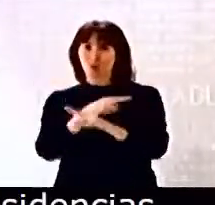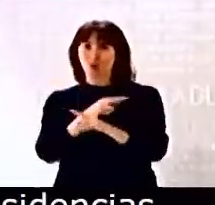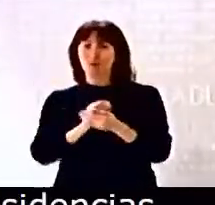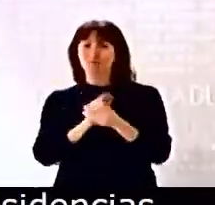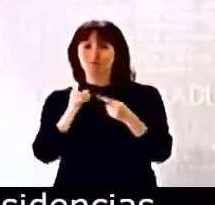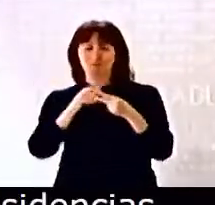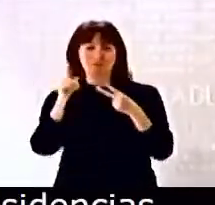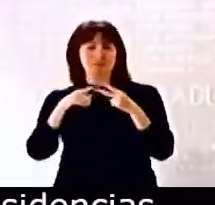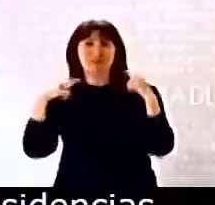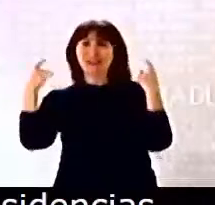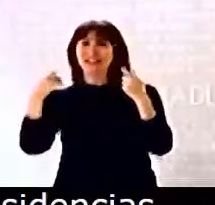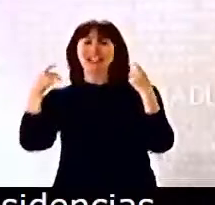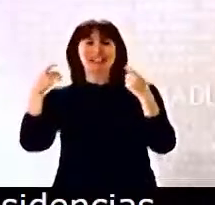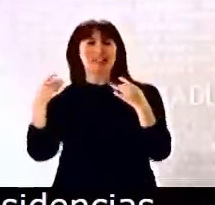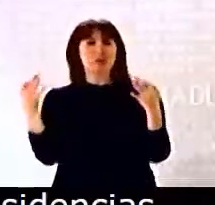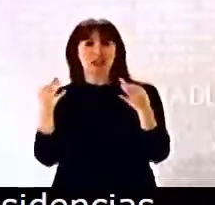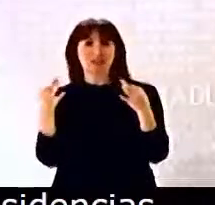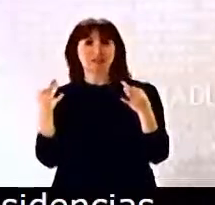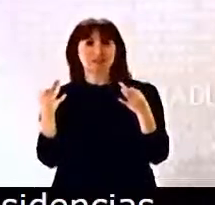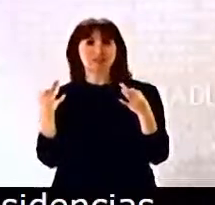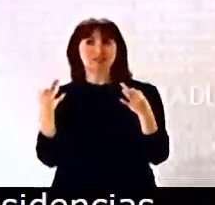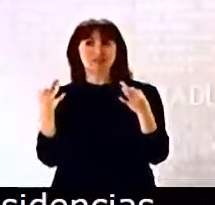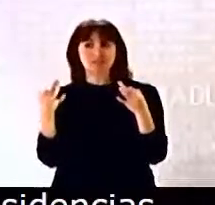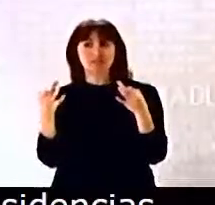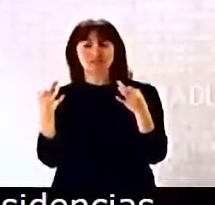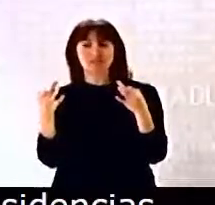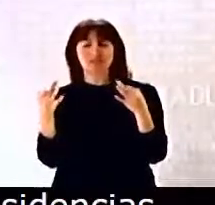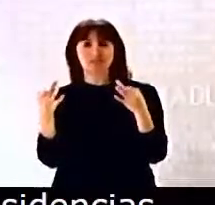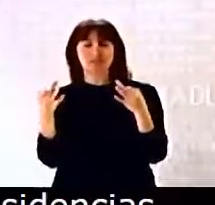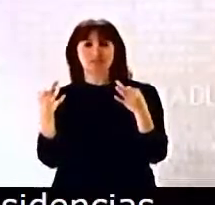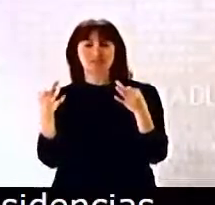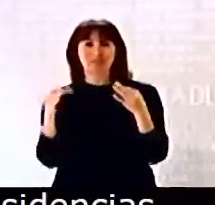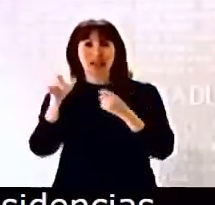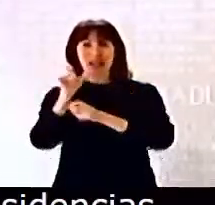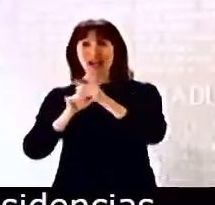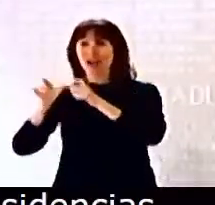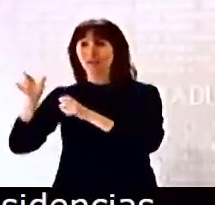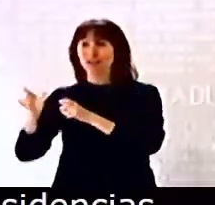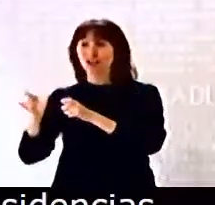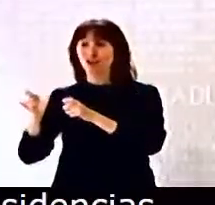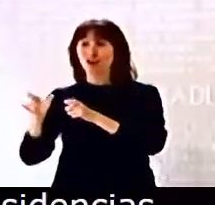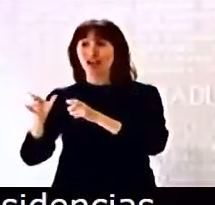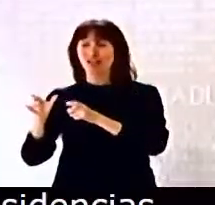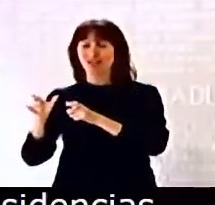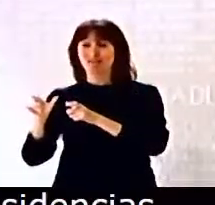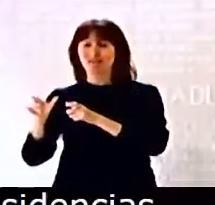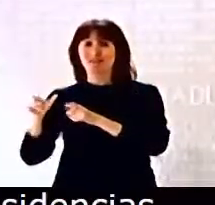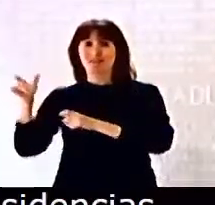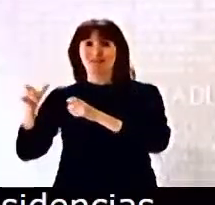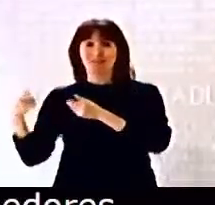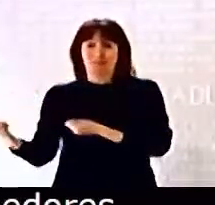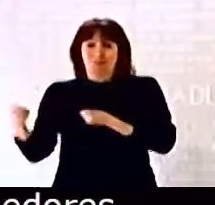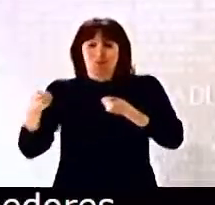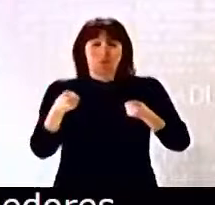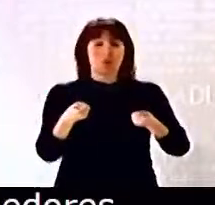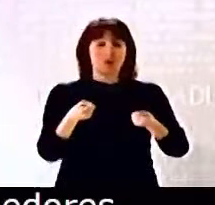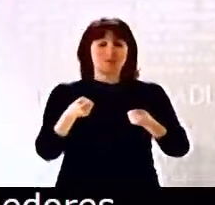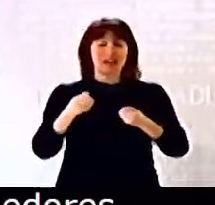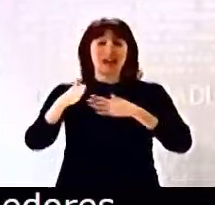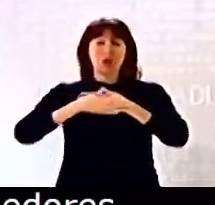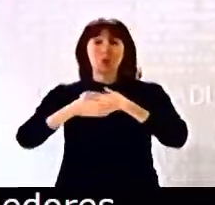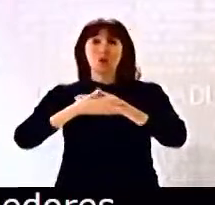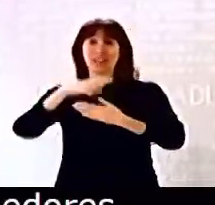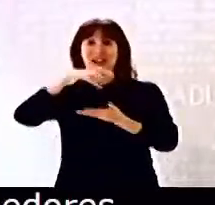Hemos intentado por todos los medios que los proveedores quedasen las mercancías en la puerta de las